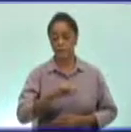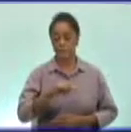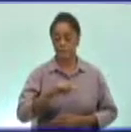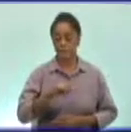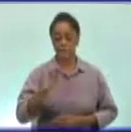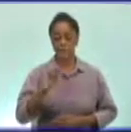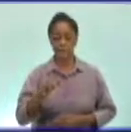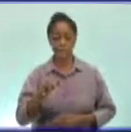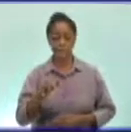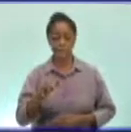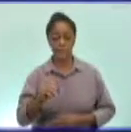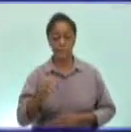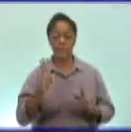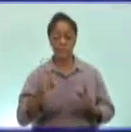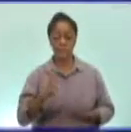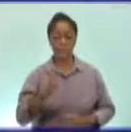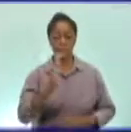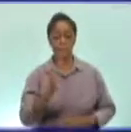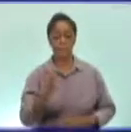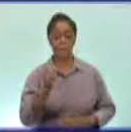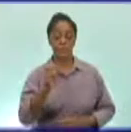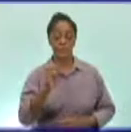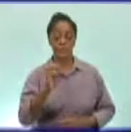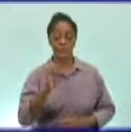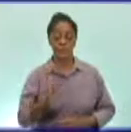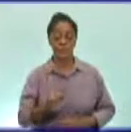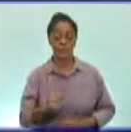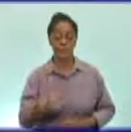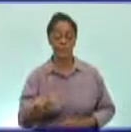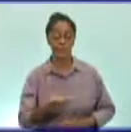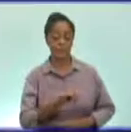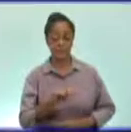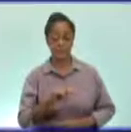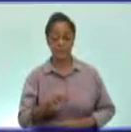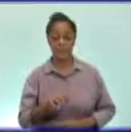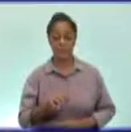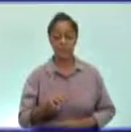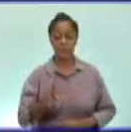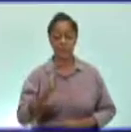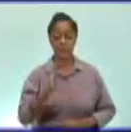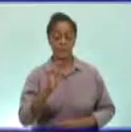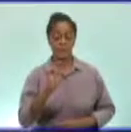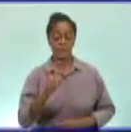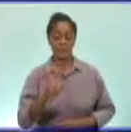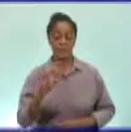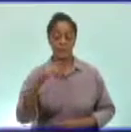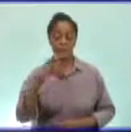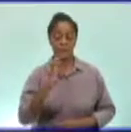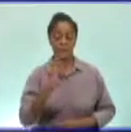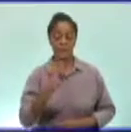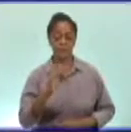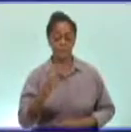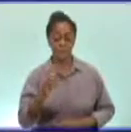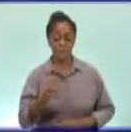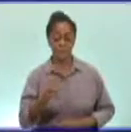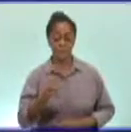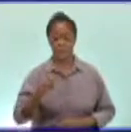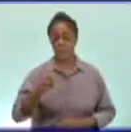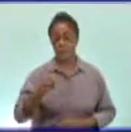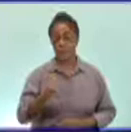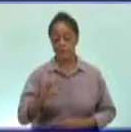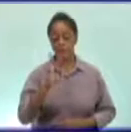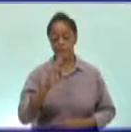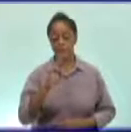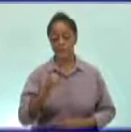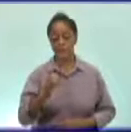decir el reino Bacteria. Lo mismo que el reino Fungi es lo mismo que decir que el reino de